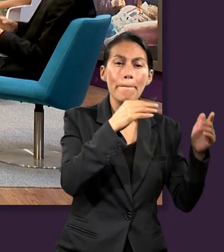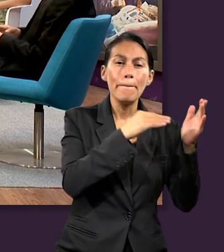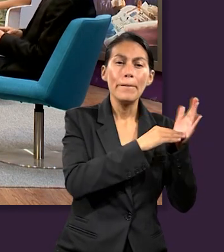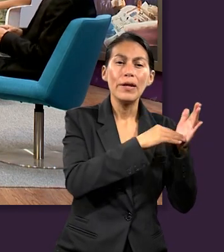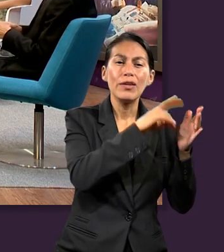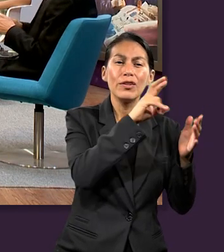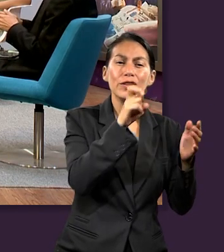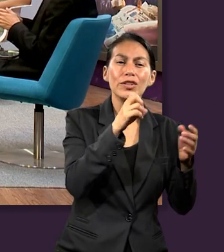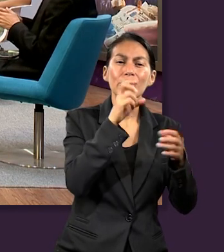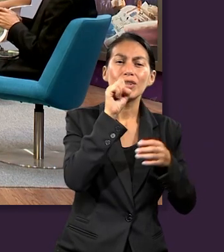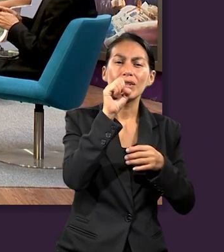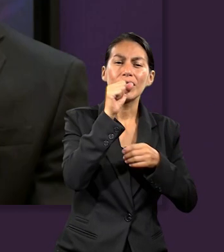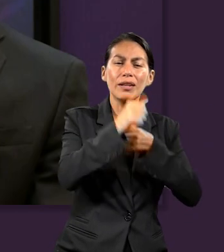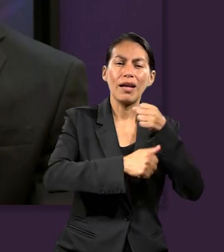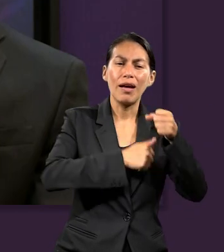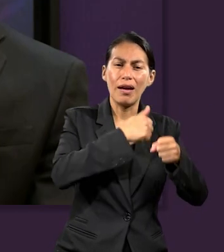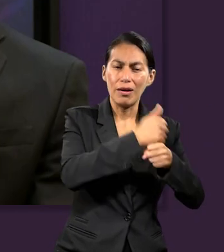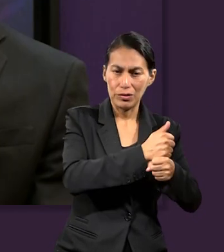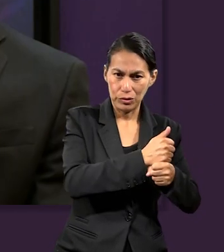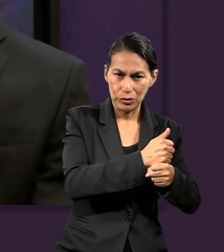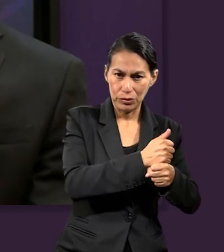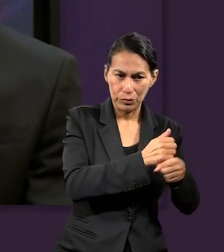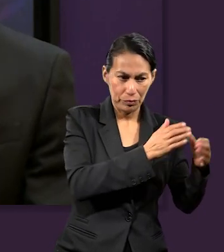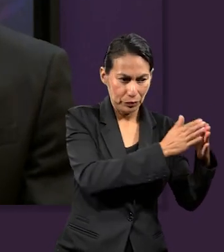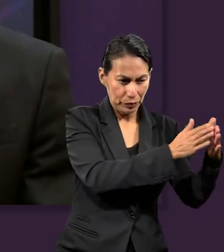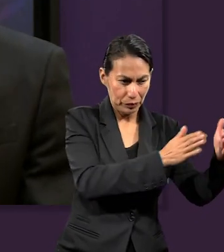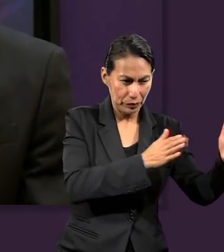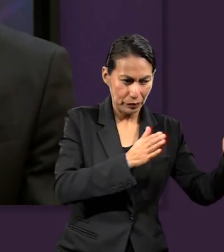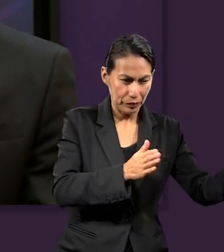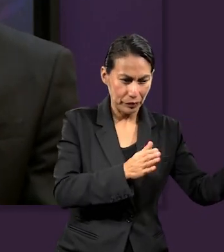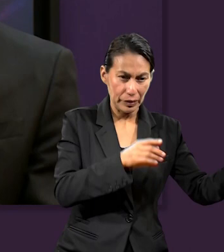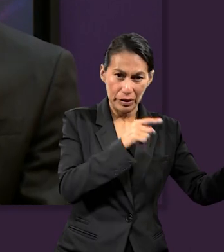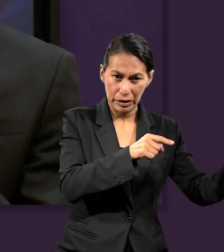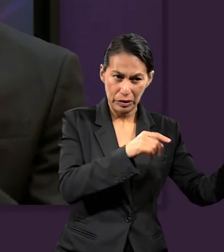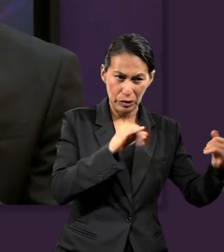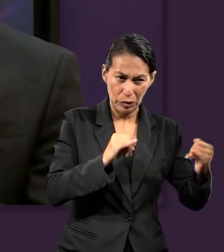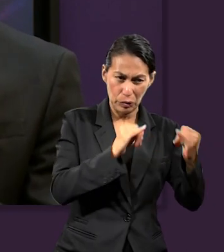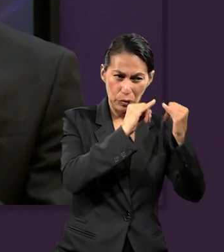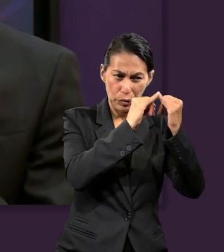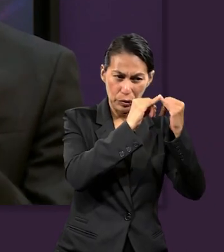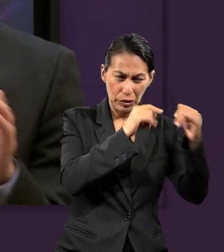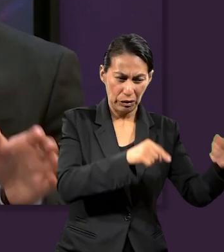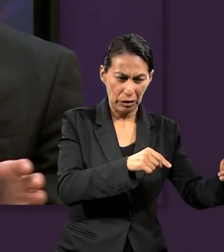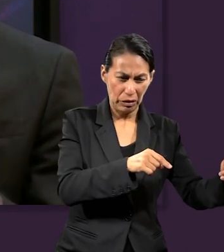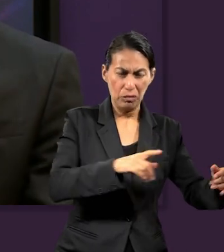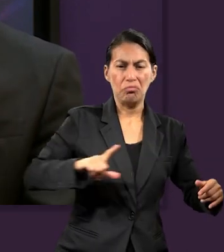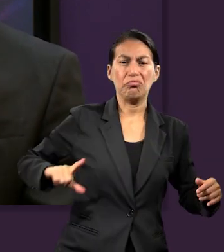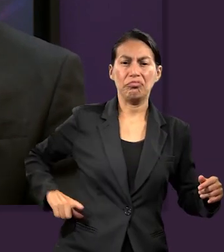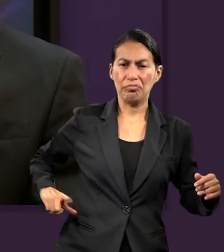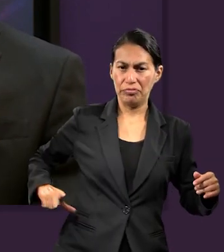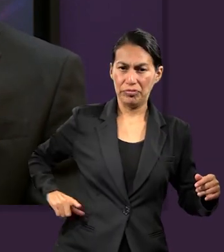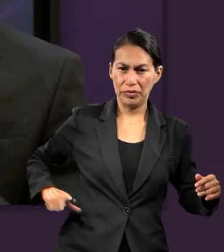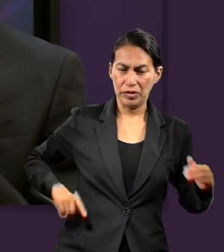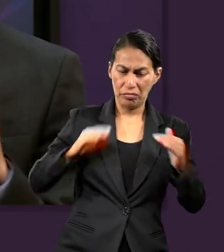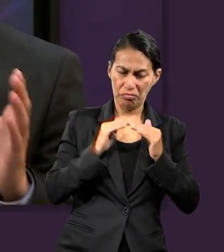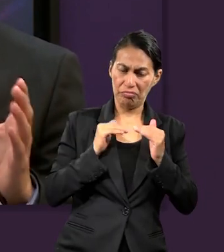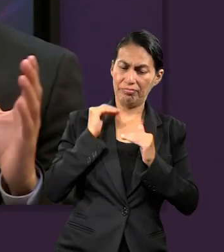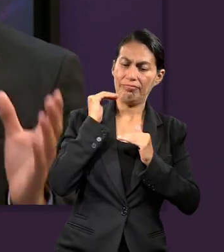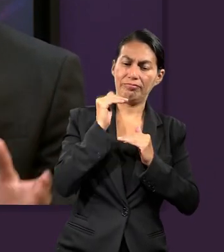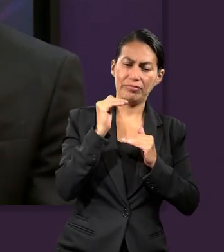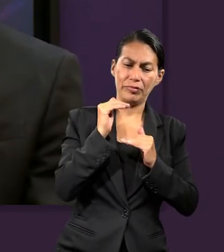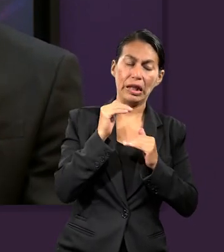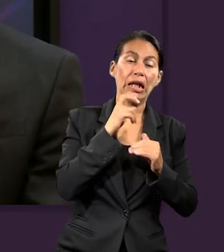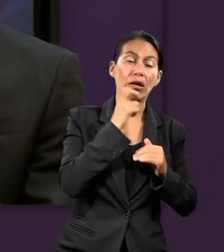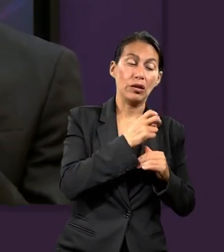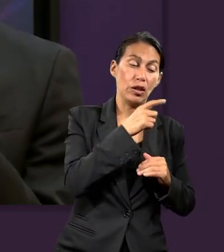marcaba la profecía que durante ese tiempo esa institución iba a gobernar y en la cual iban a